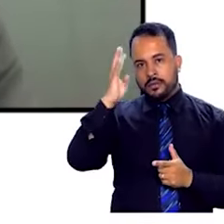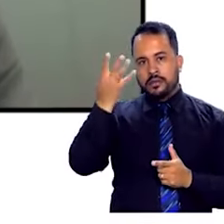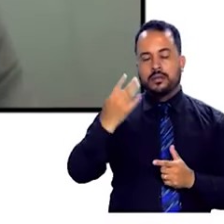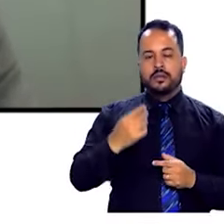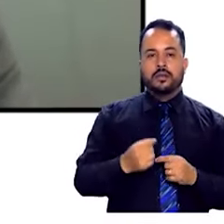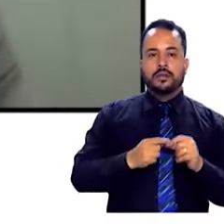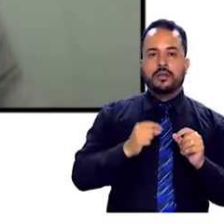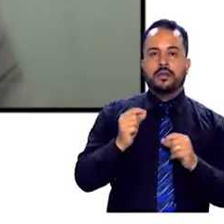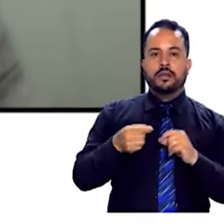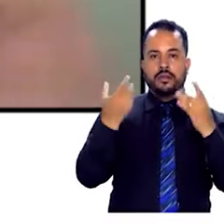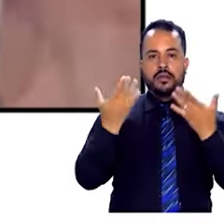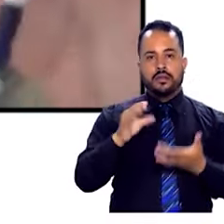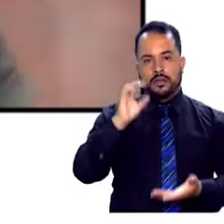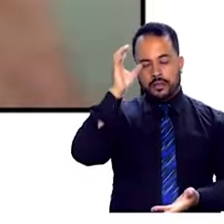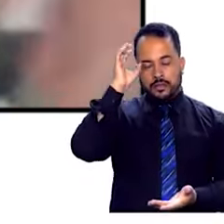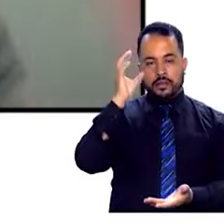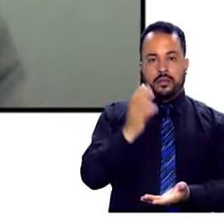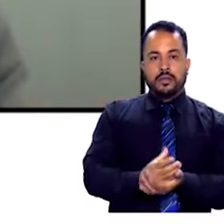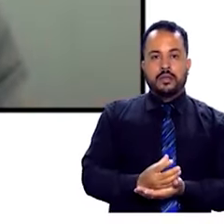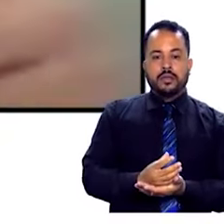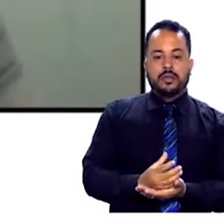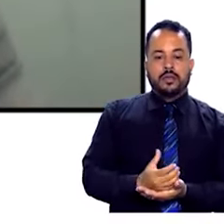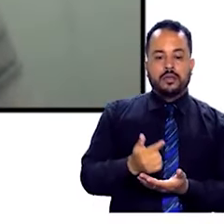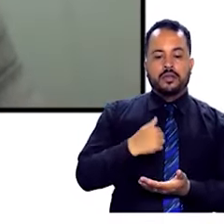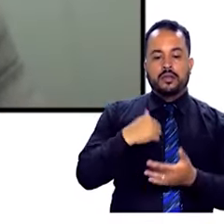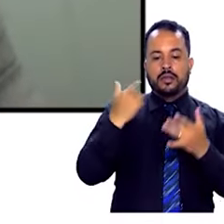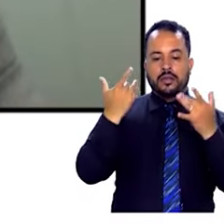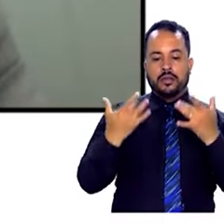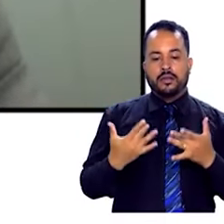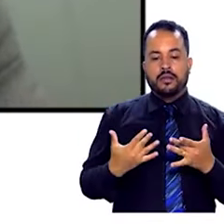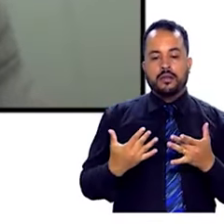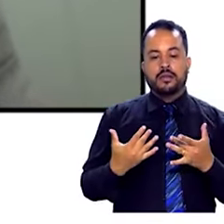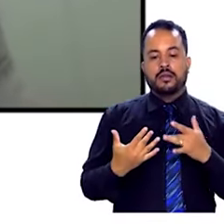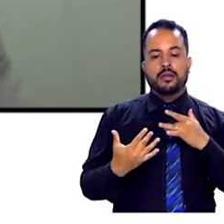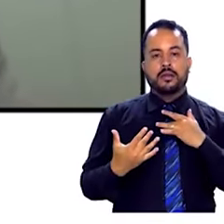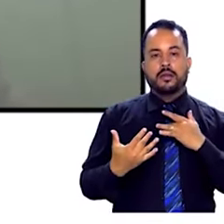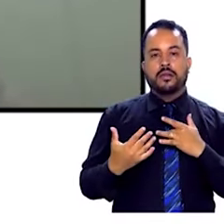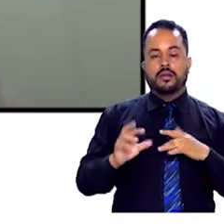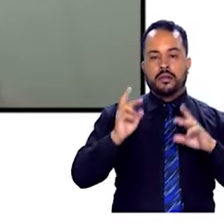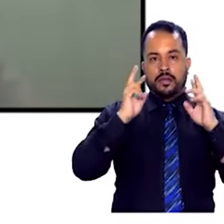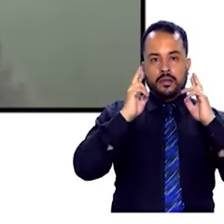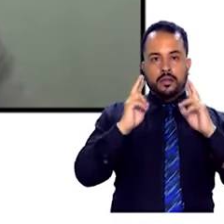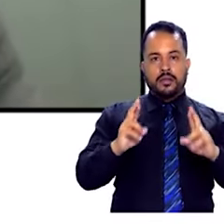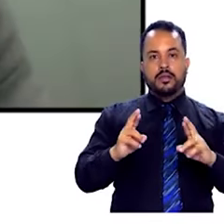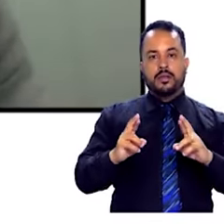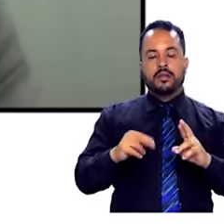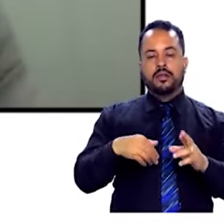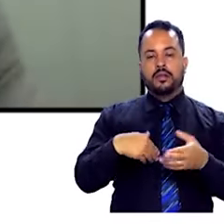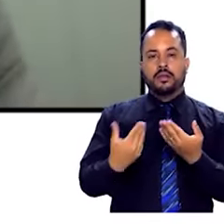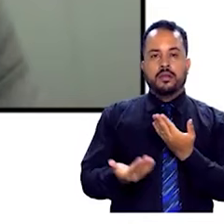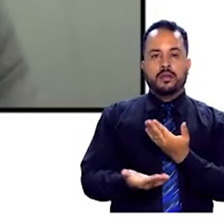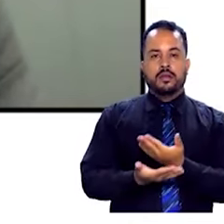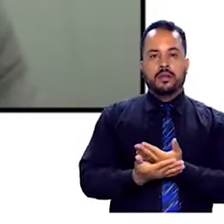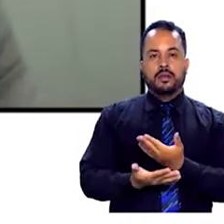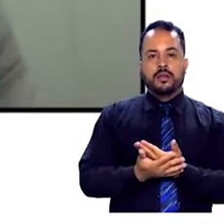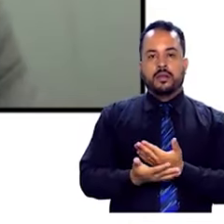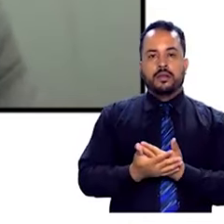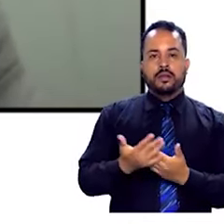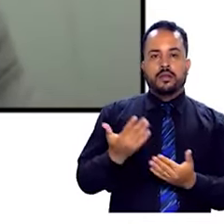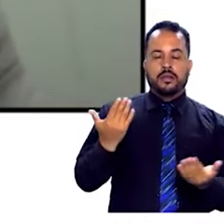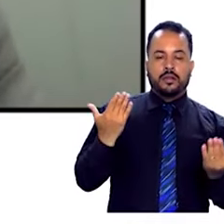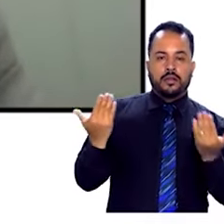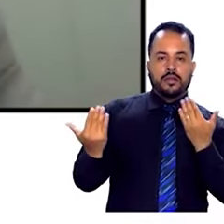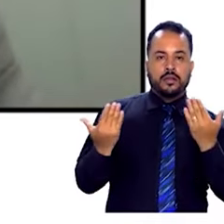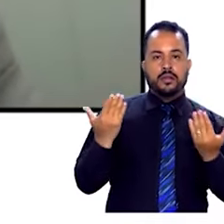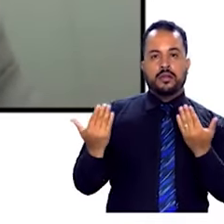Doctor actual con un estudio comparativo de todos los países que Y